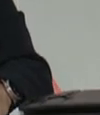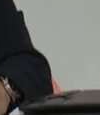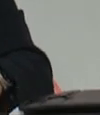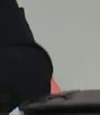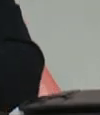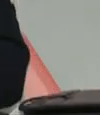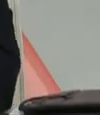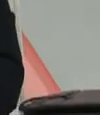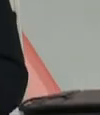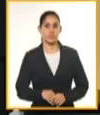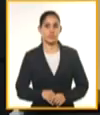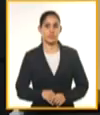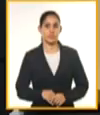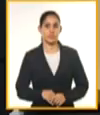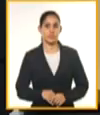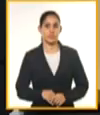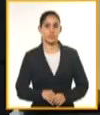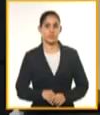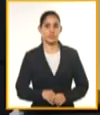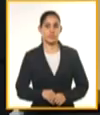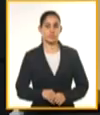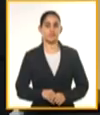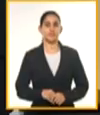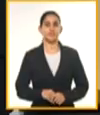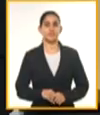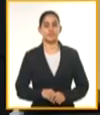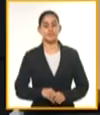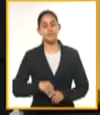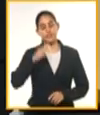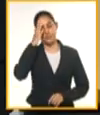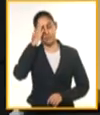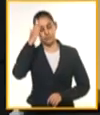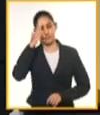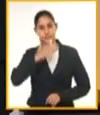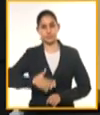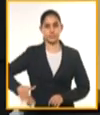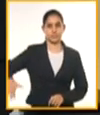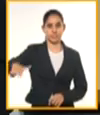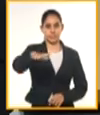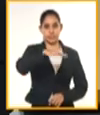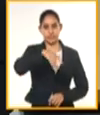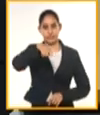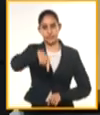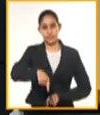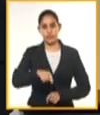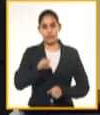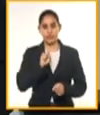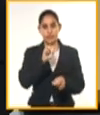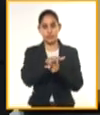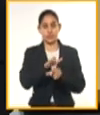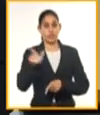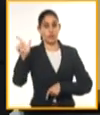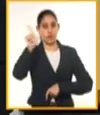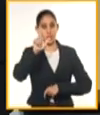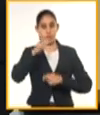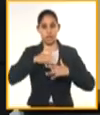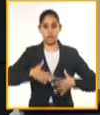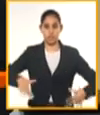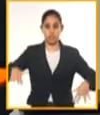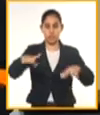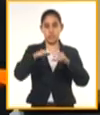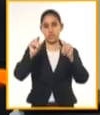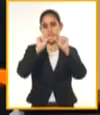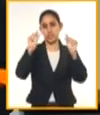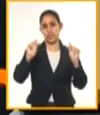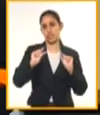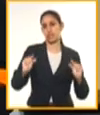Muy buenas tardes, estimados televidentes y radioyentes. Es lunes, comienza la semana y la mesa redonda mira a los acontecimientos más